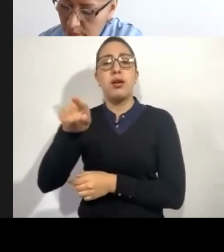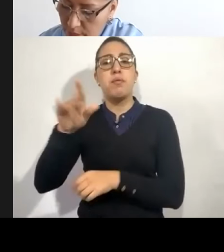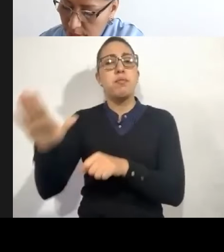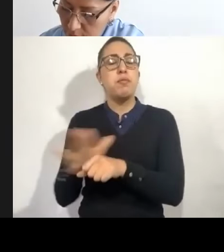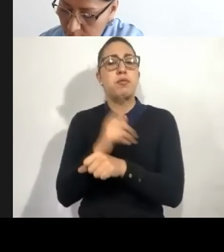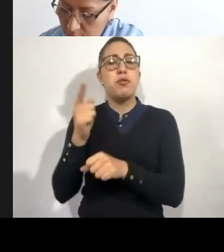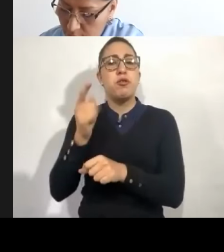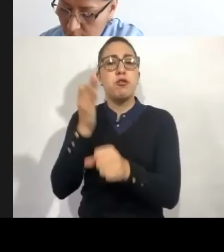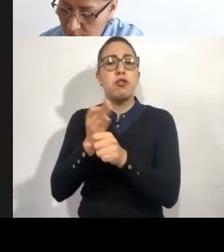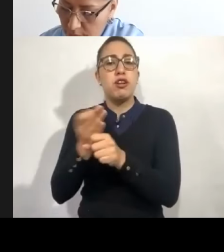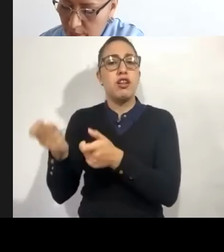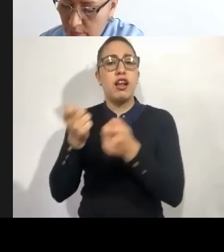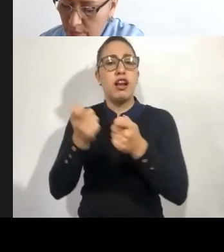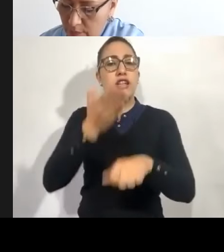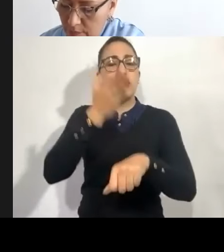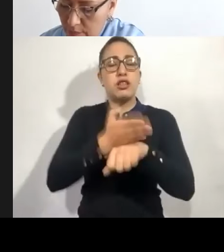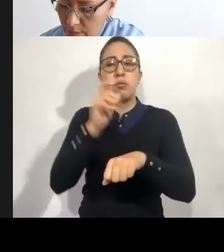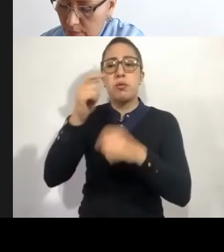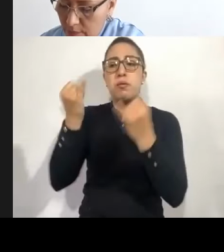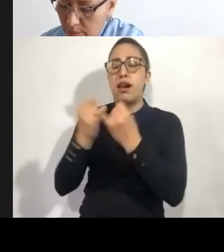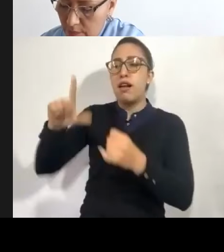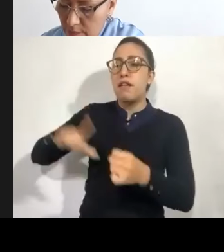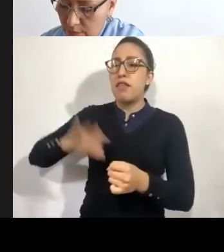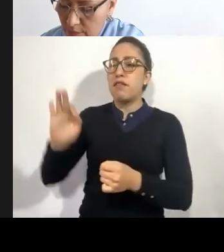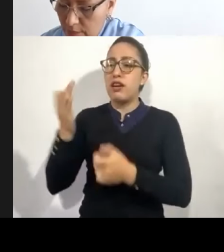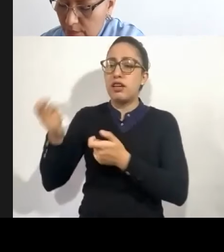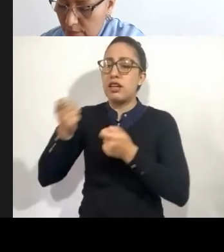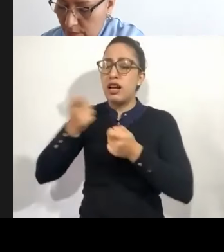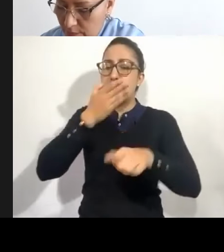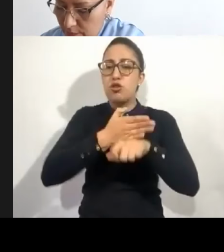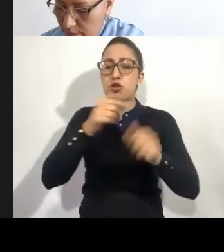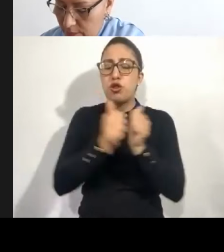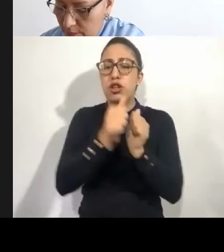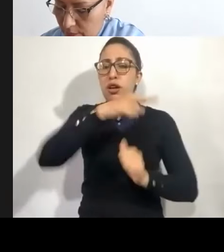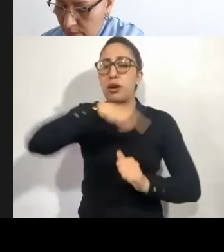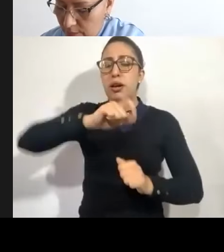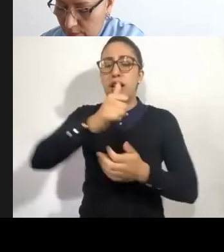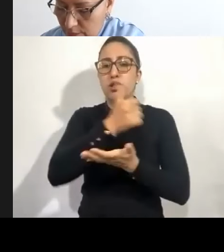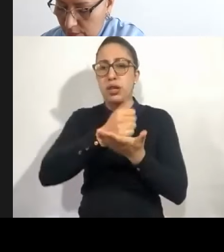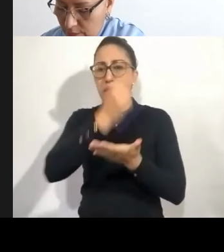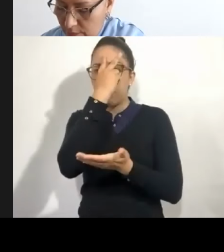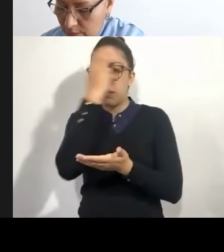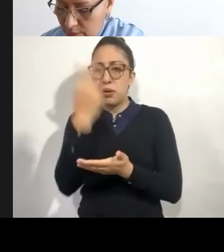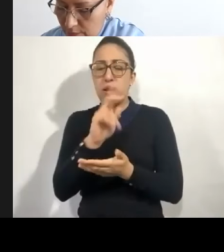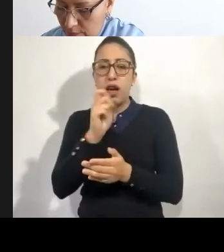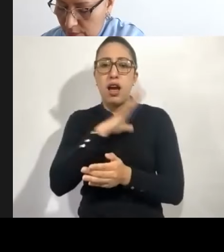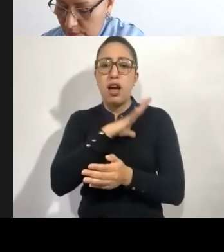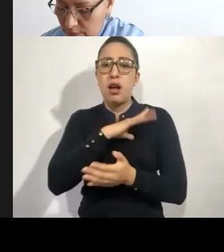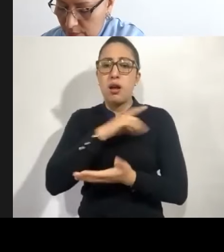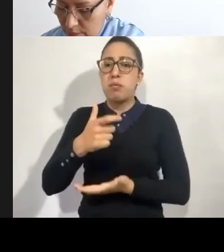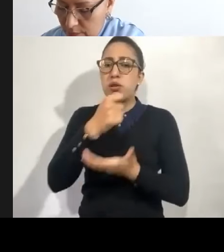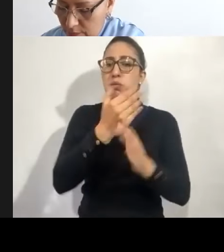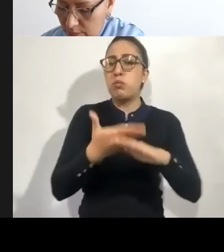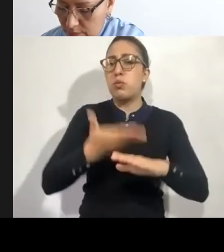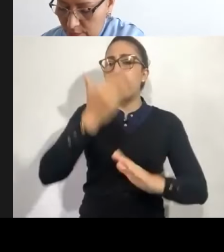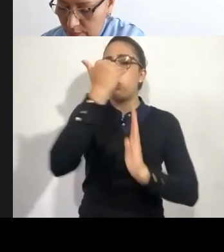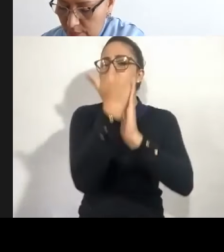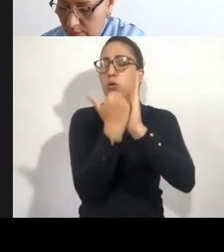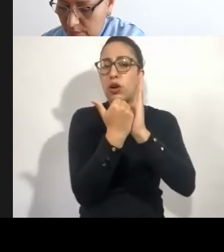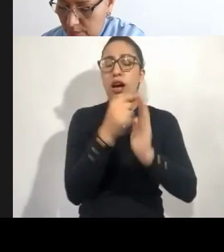tanto el gobierno federal a las y los capitalinos en este rubro tan importante cuando hemos sido responsables,